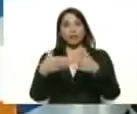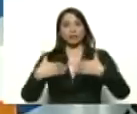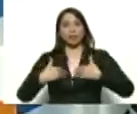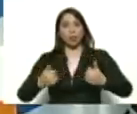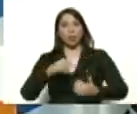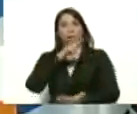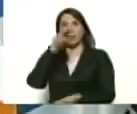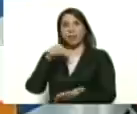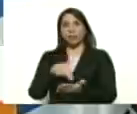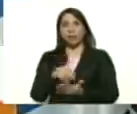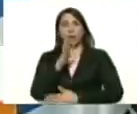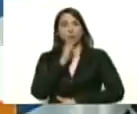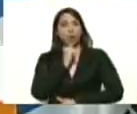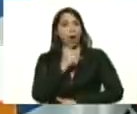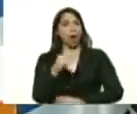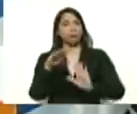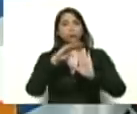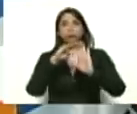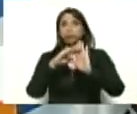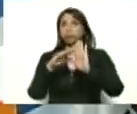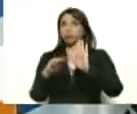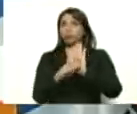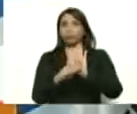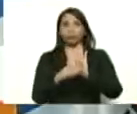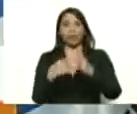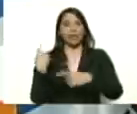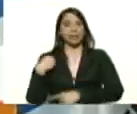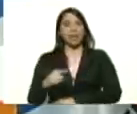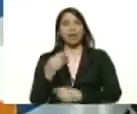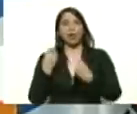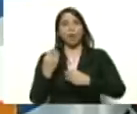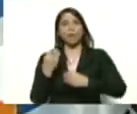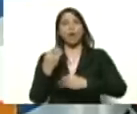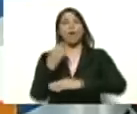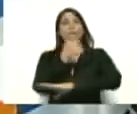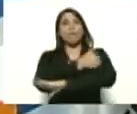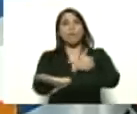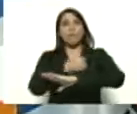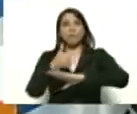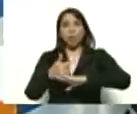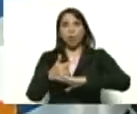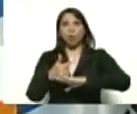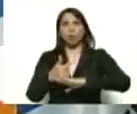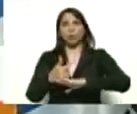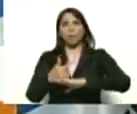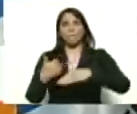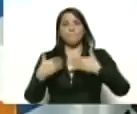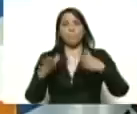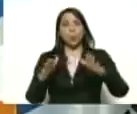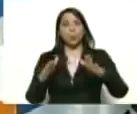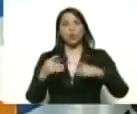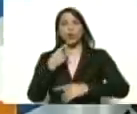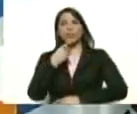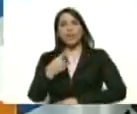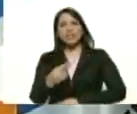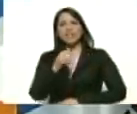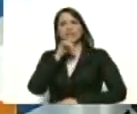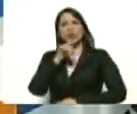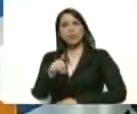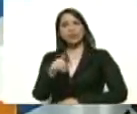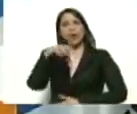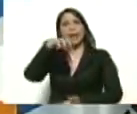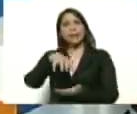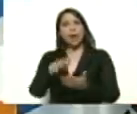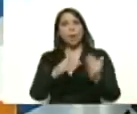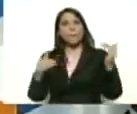por incumplir con la obligación que tiene como funcionario público de suministrar los datos e información al Estado Mayor